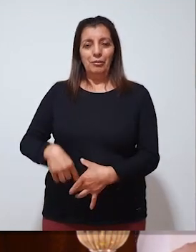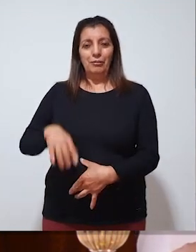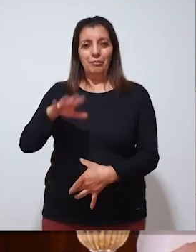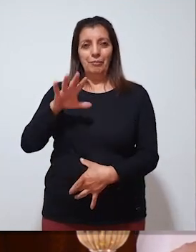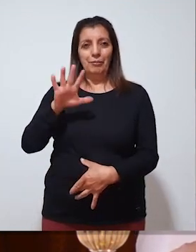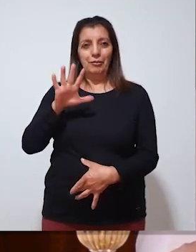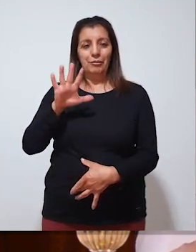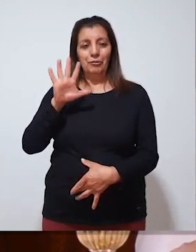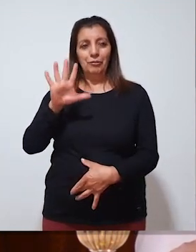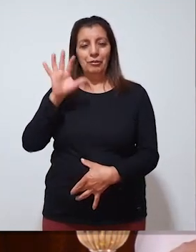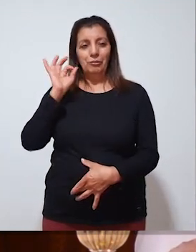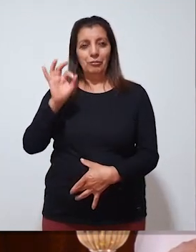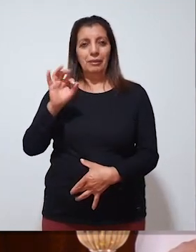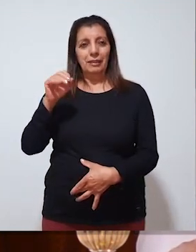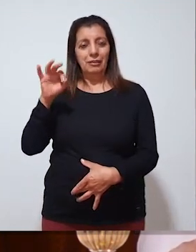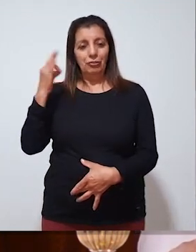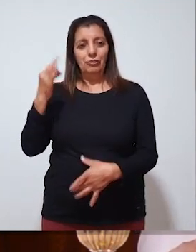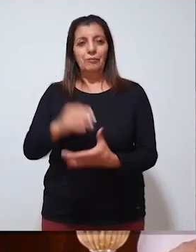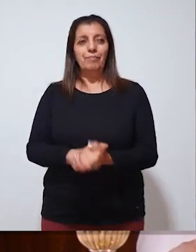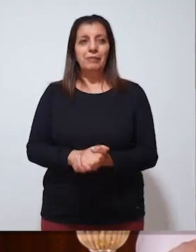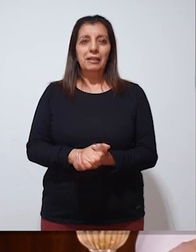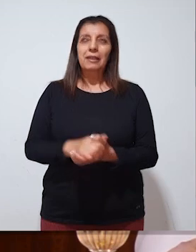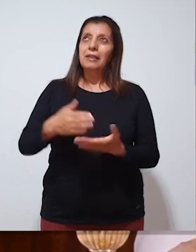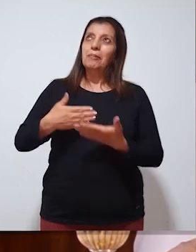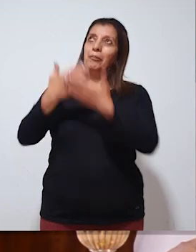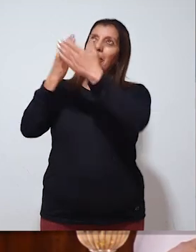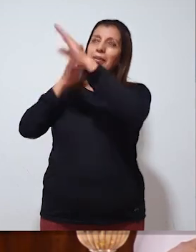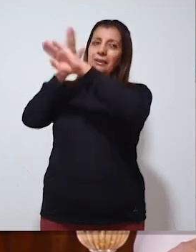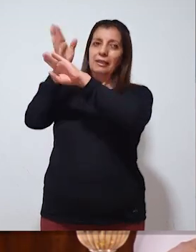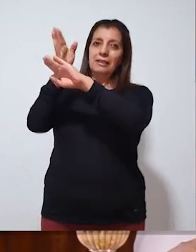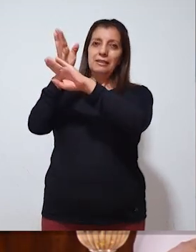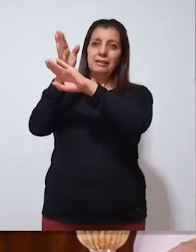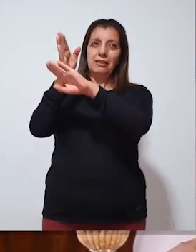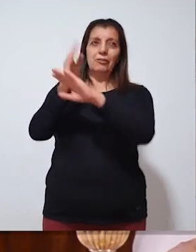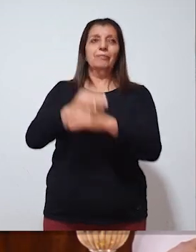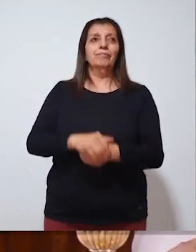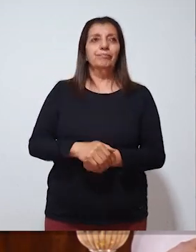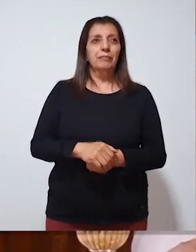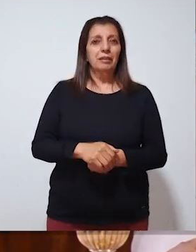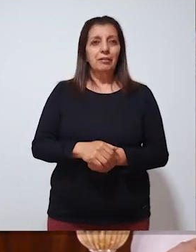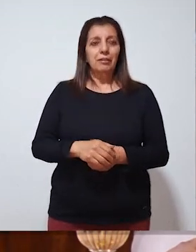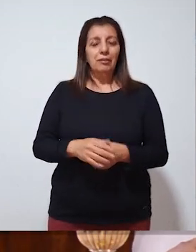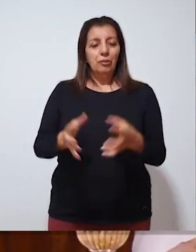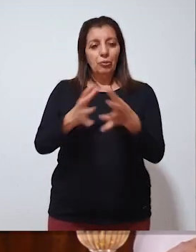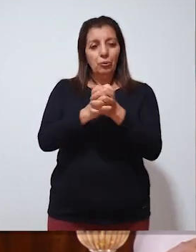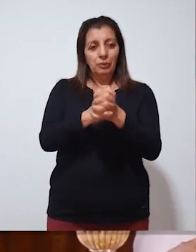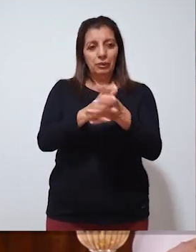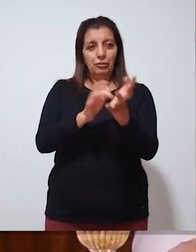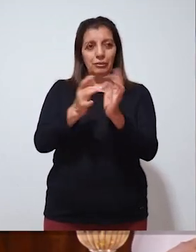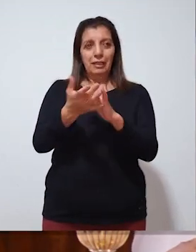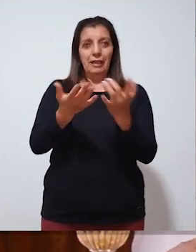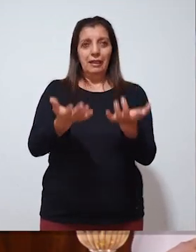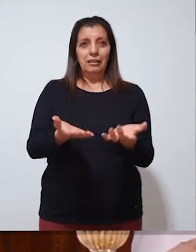tu reino, donde esperamos gozar todos juntos de la plenitud eterna de tu gloria. Por Cristo, Señor nuestro, por